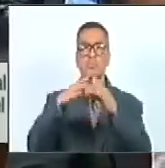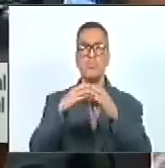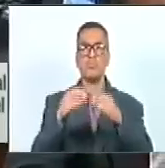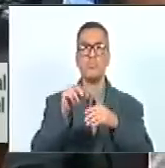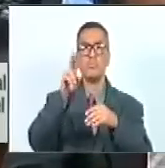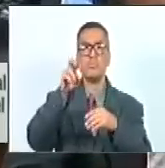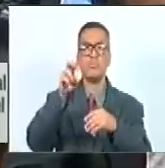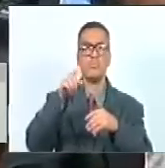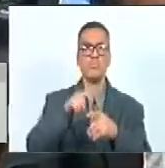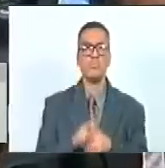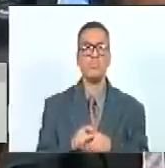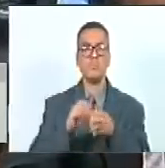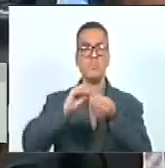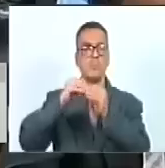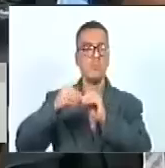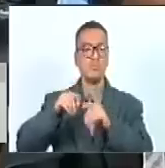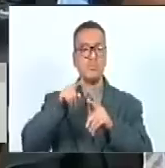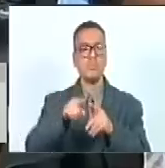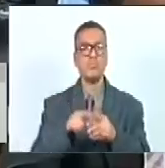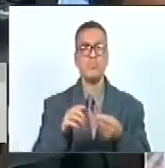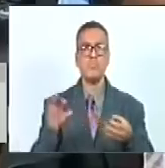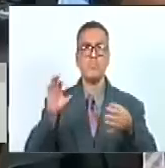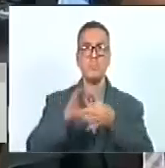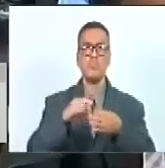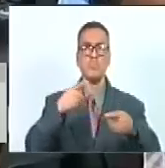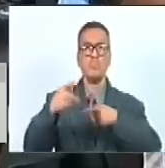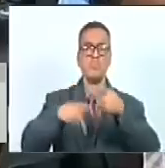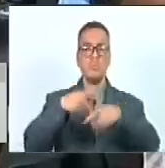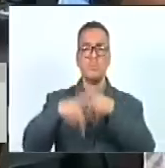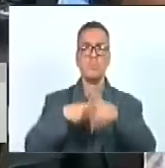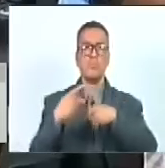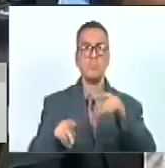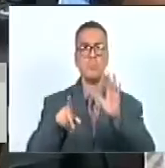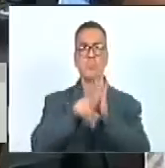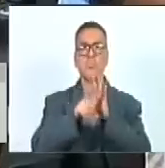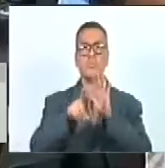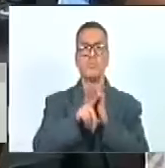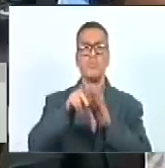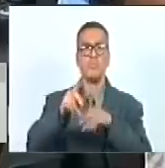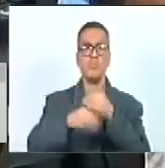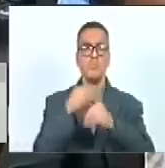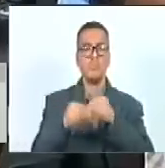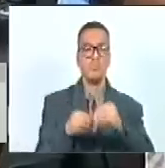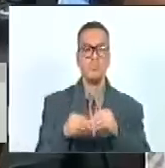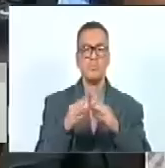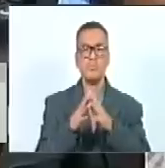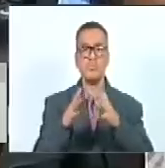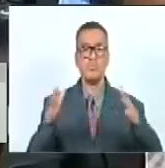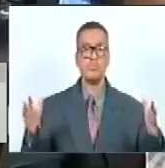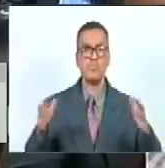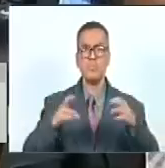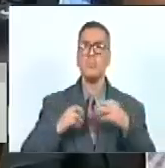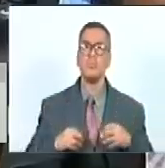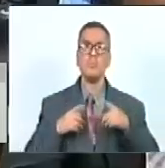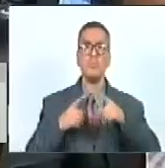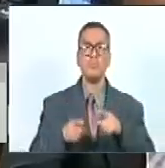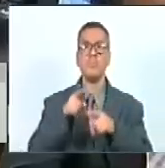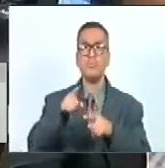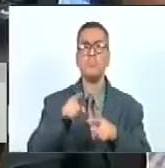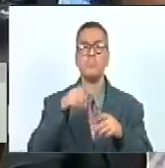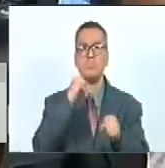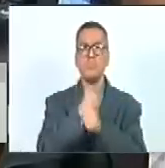nueva forma de relación y de producción de la ley hace mucho más amplia las posibilidades de que